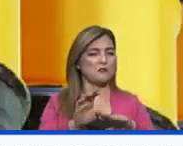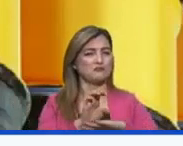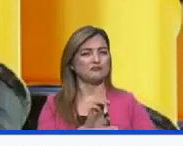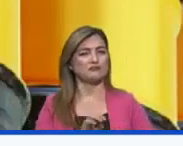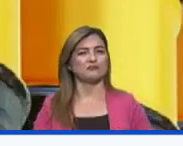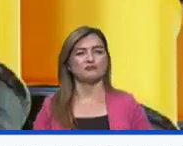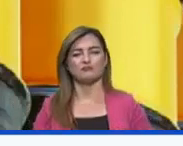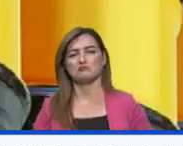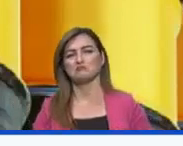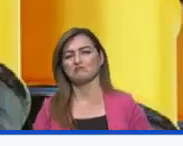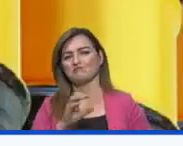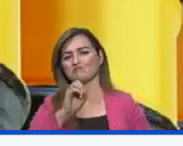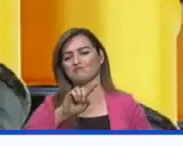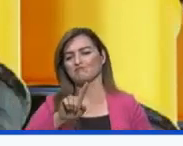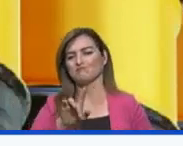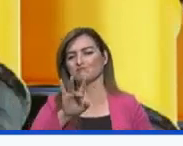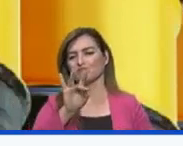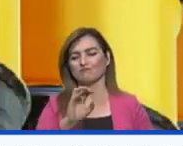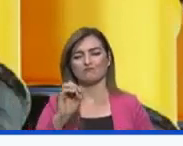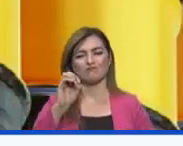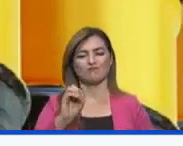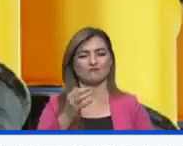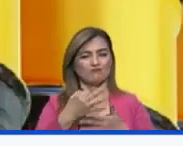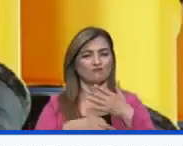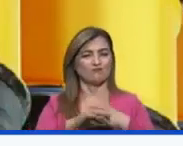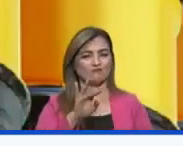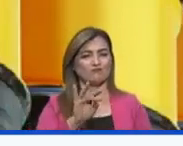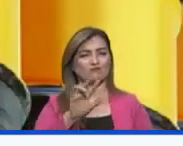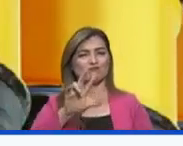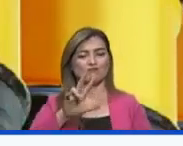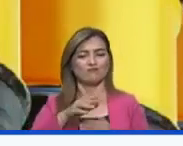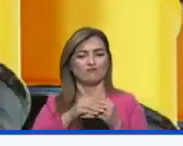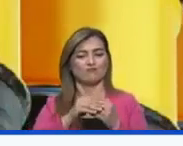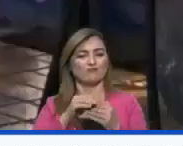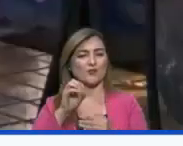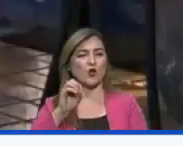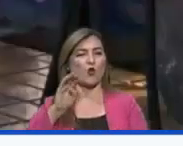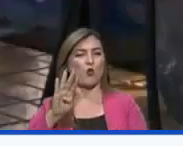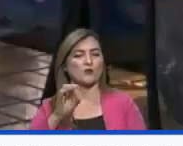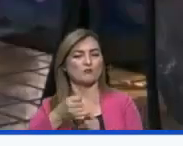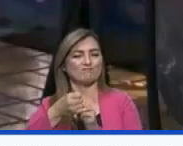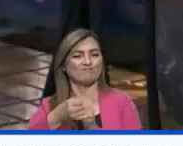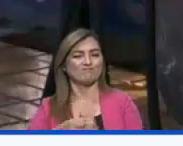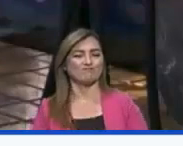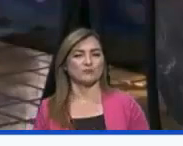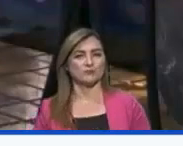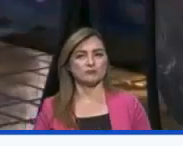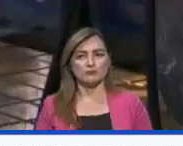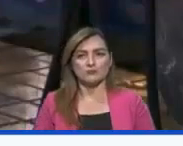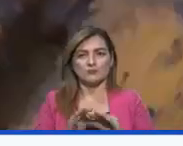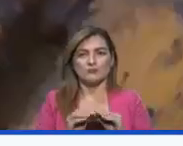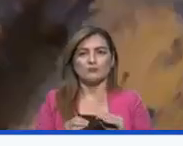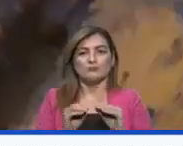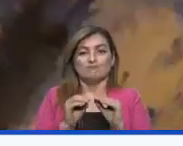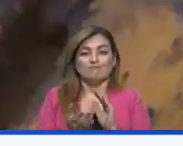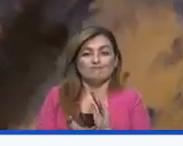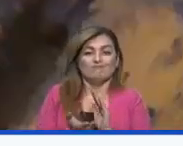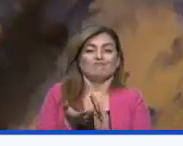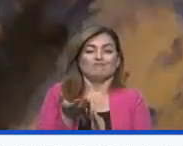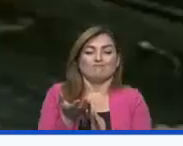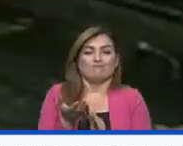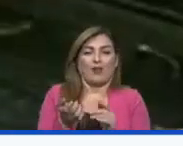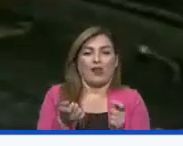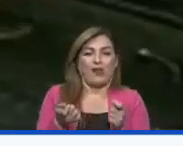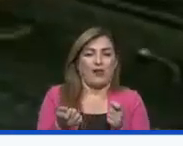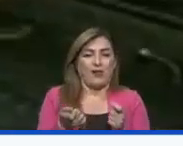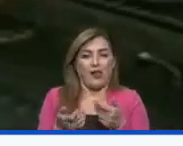del 0,8%, ubicándose en $83.04 por barril. Un importante aumento en medio de las operaciones del crudo,